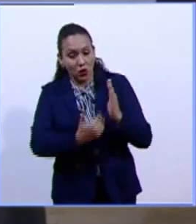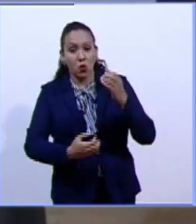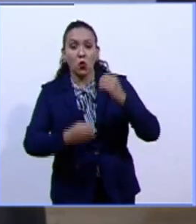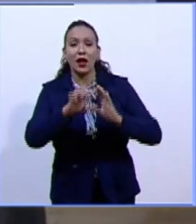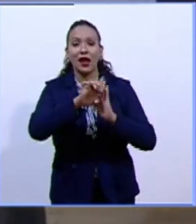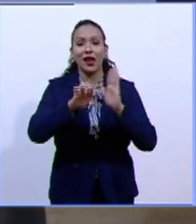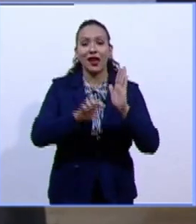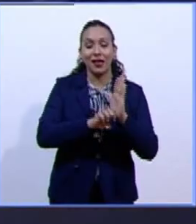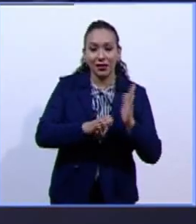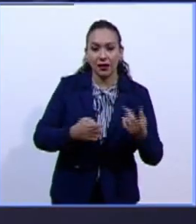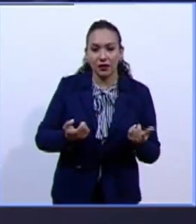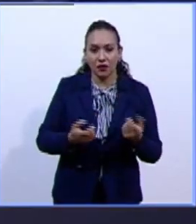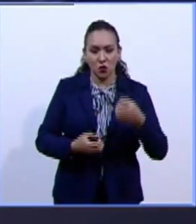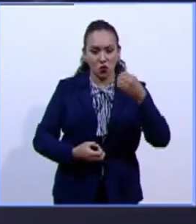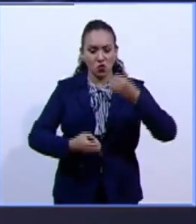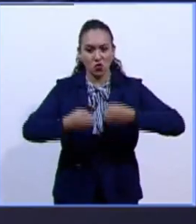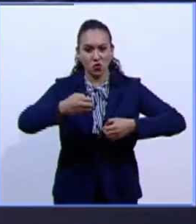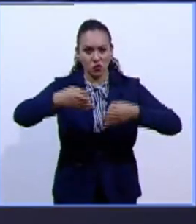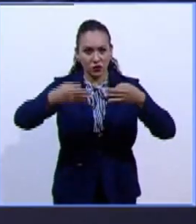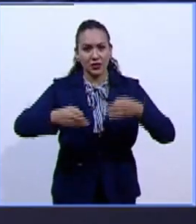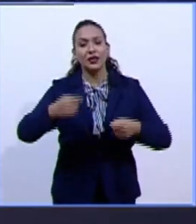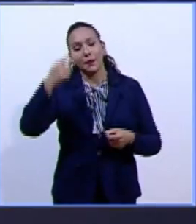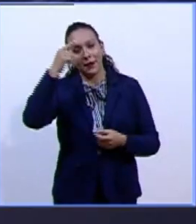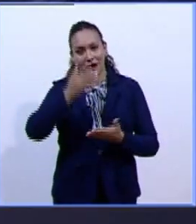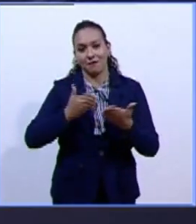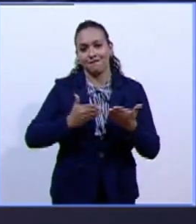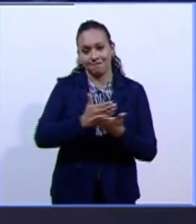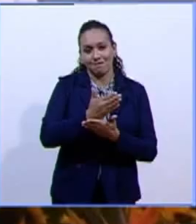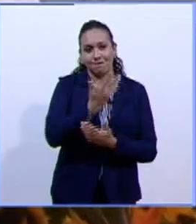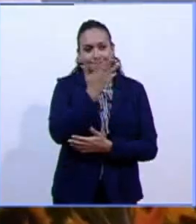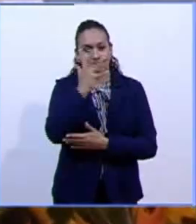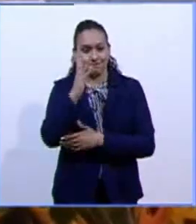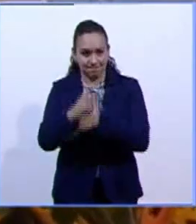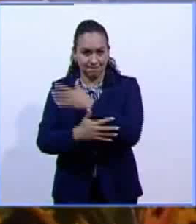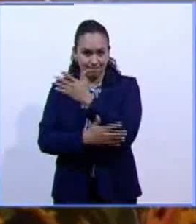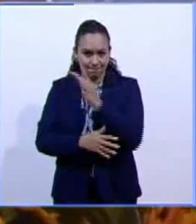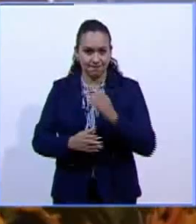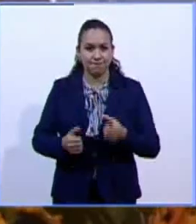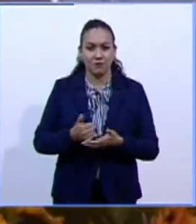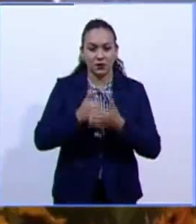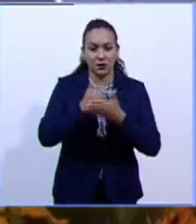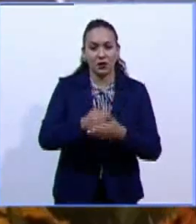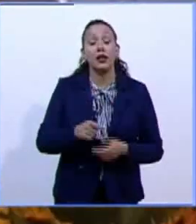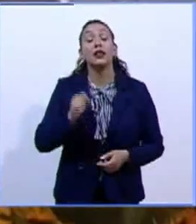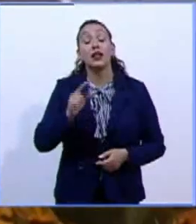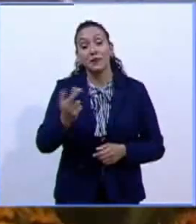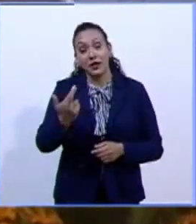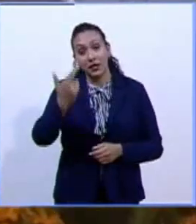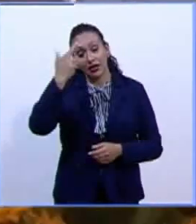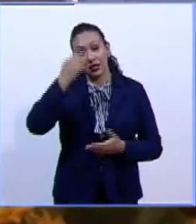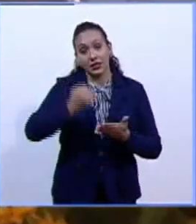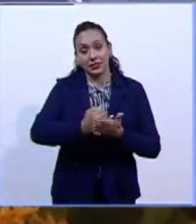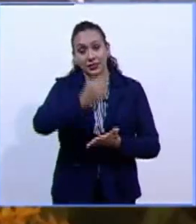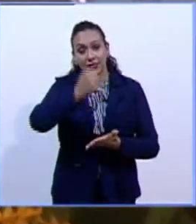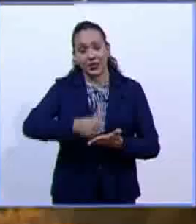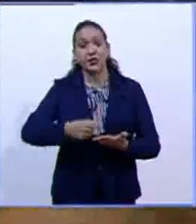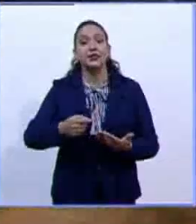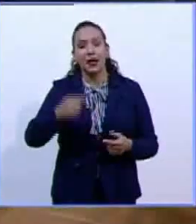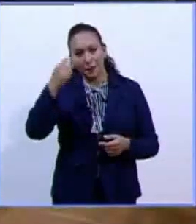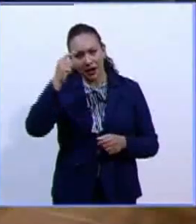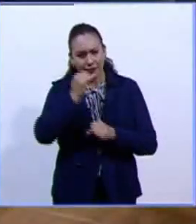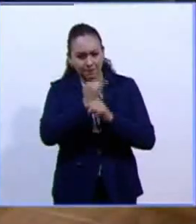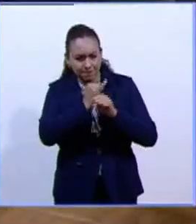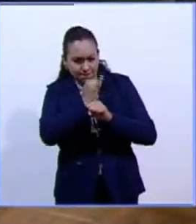judicial, justicia medioambiental, además de portal de sentencias de DESCA, Plan de Estadística